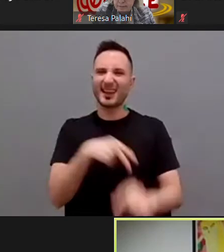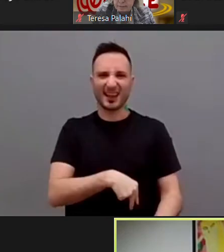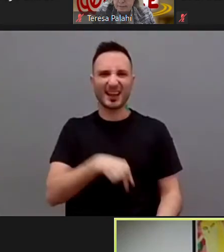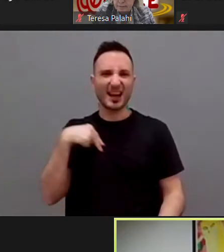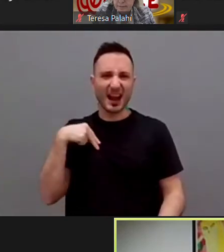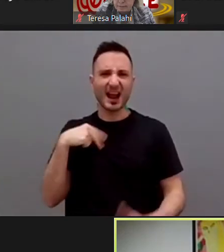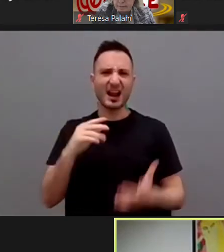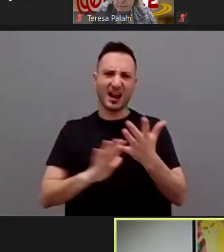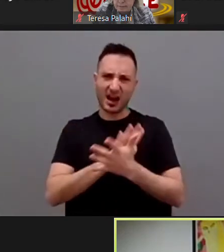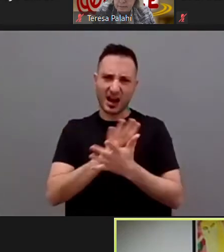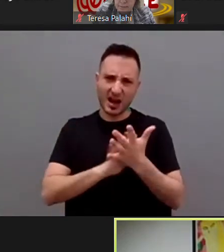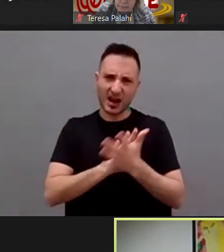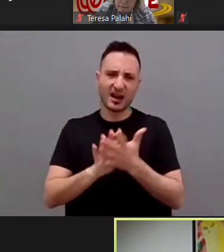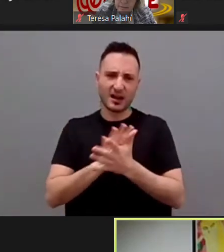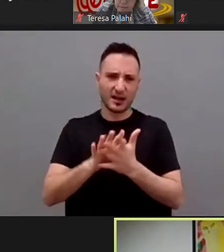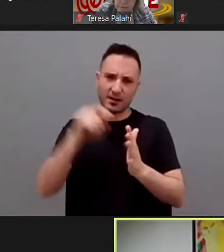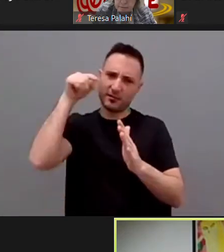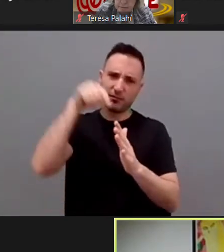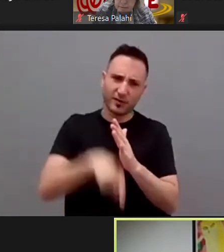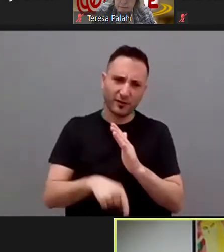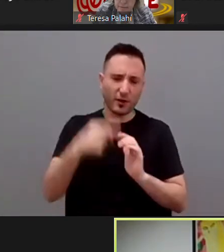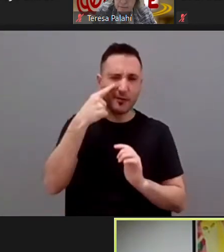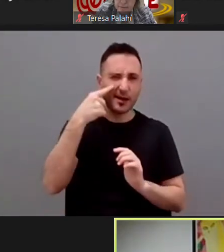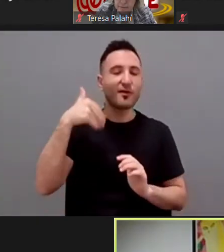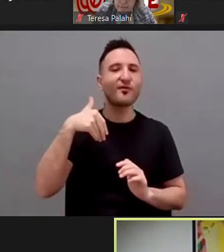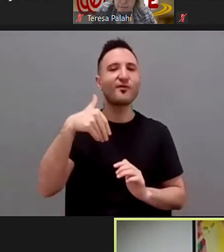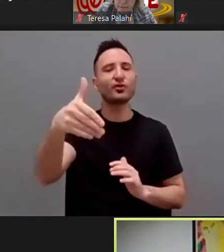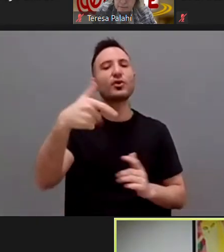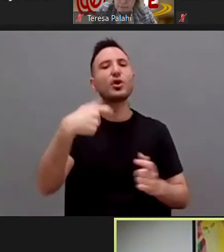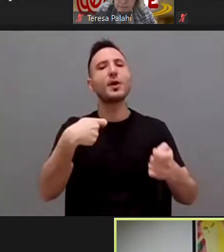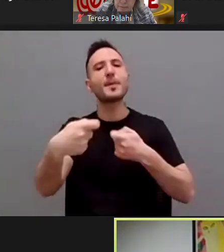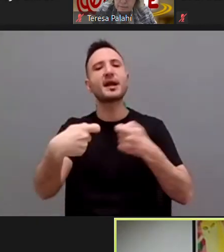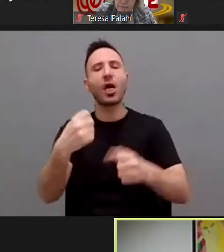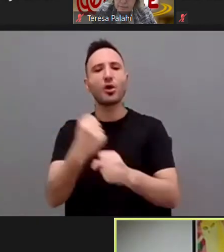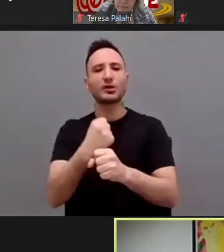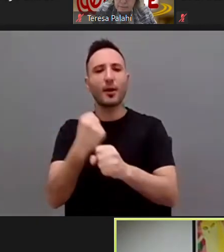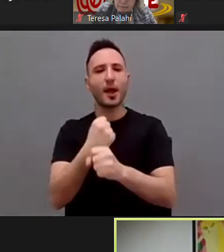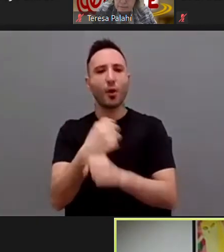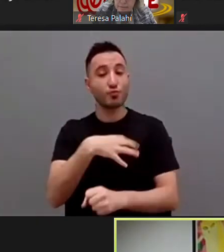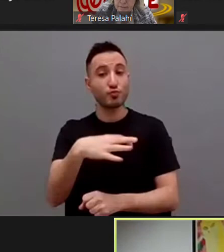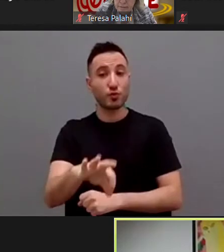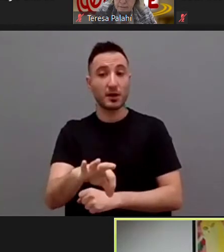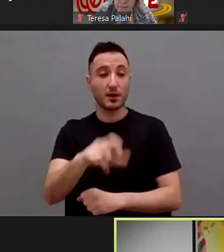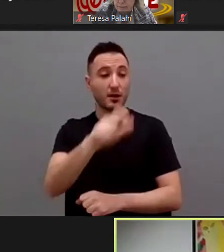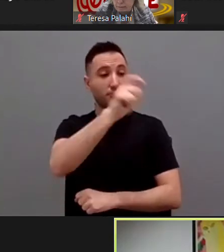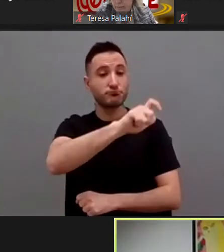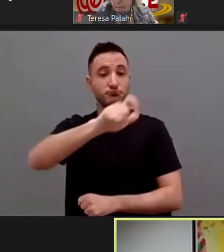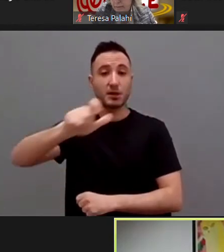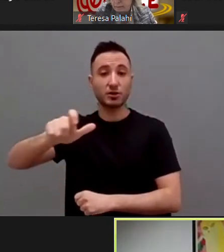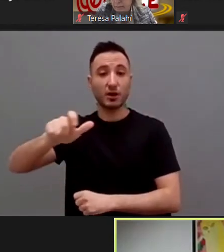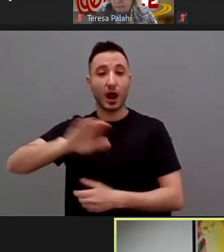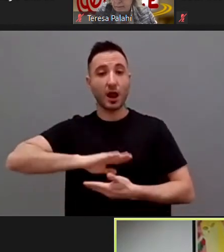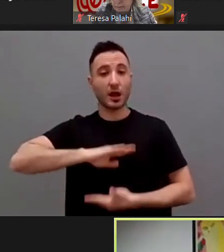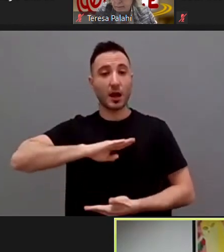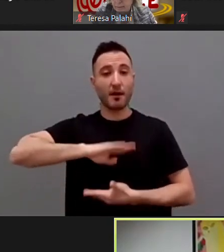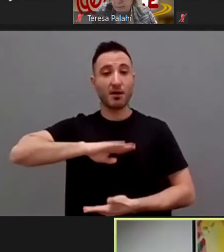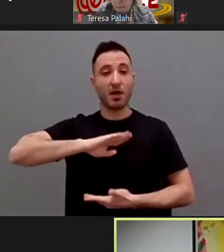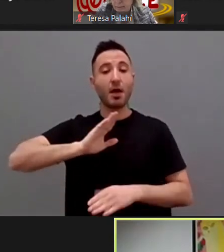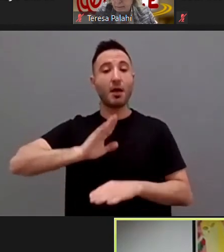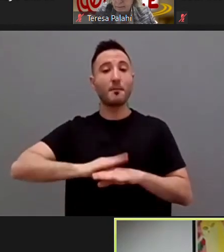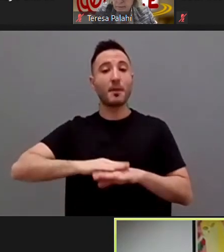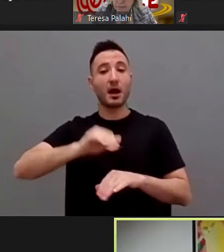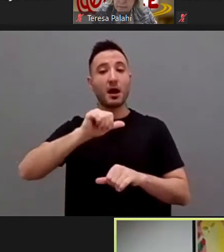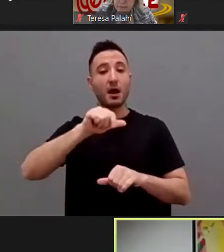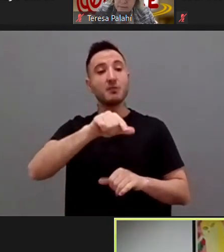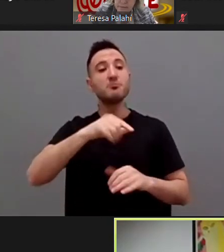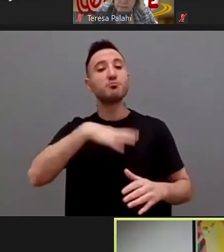que a futuro el mercado de trabajo puede estar compuesto por personas cualificadas que tienen unas mejores